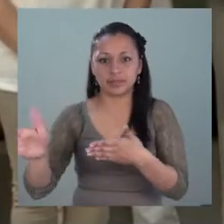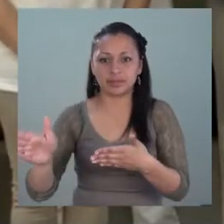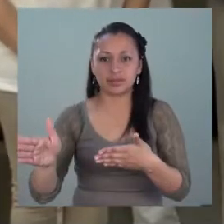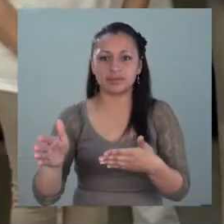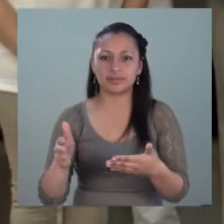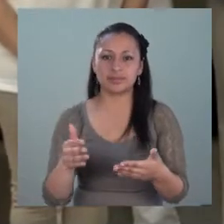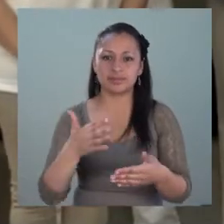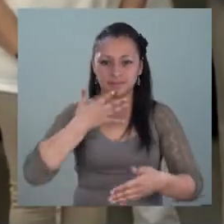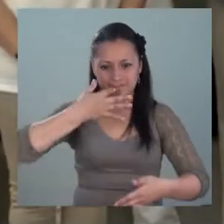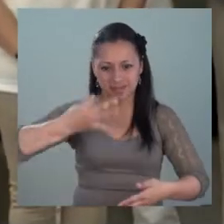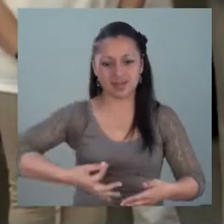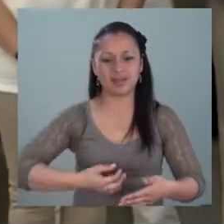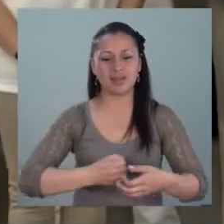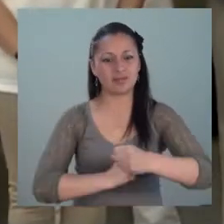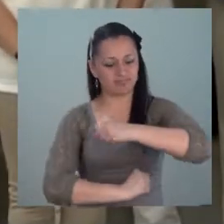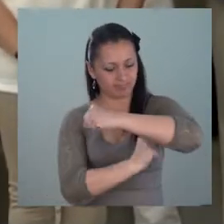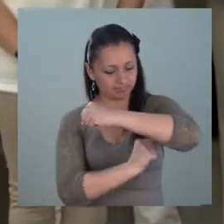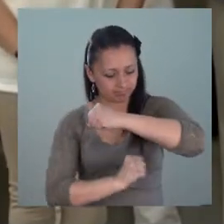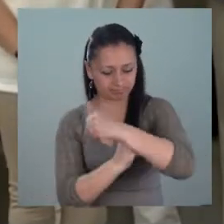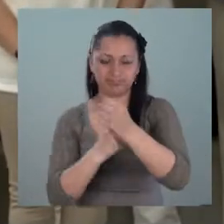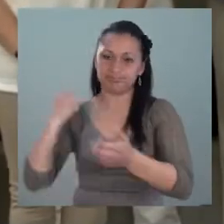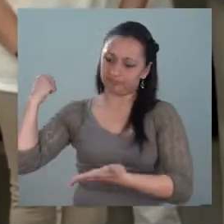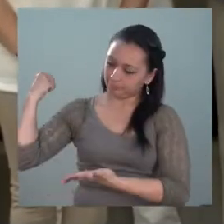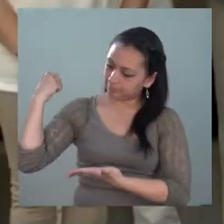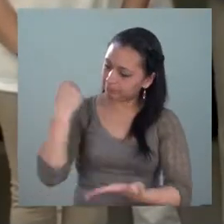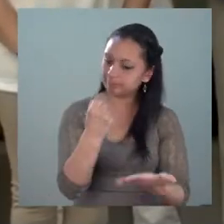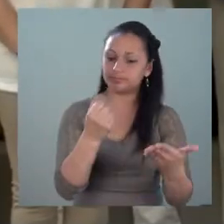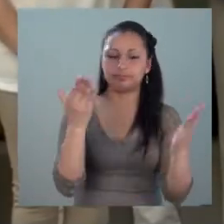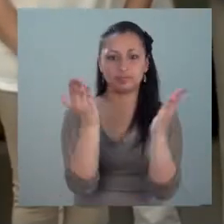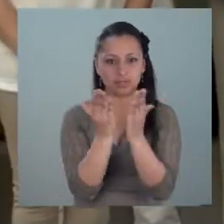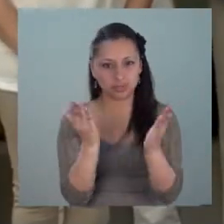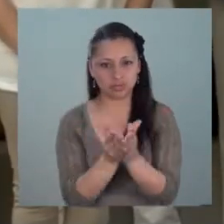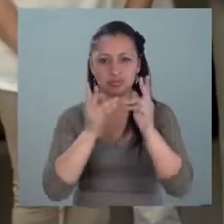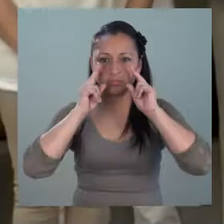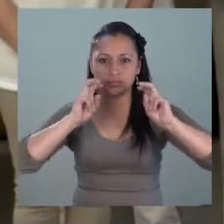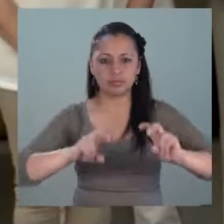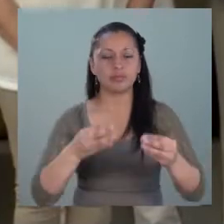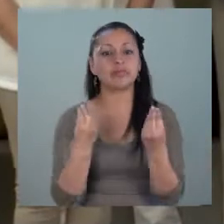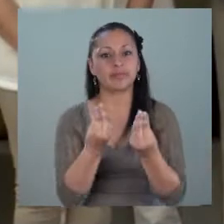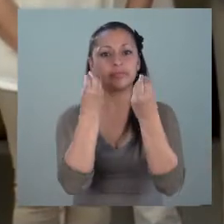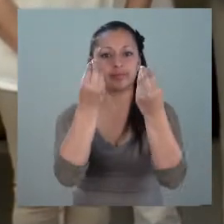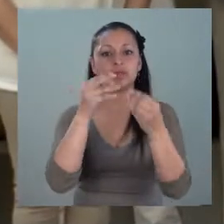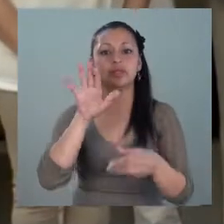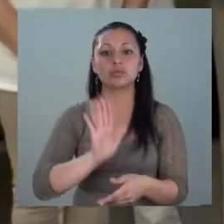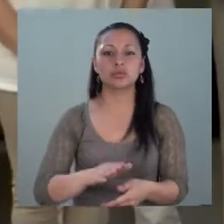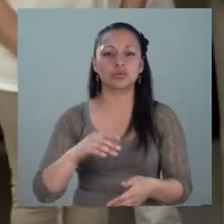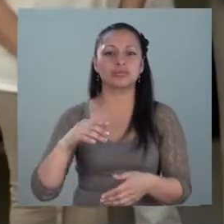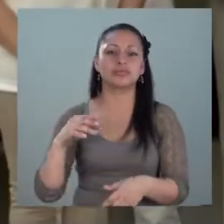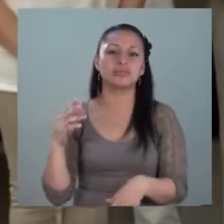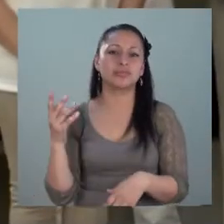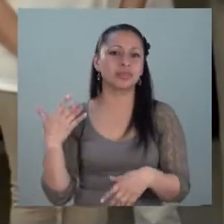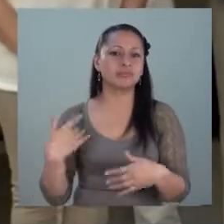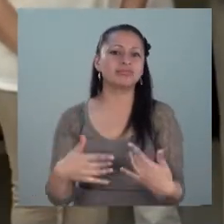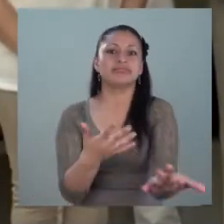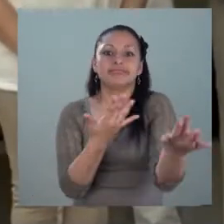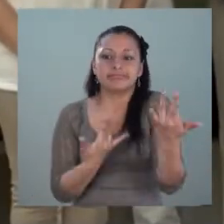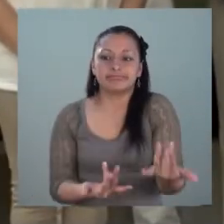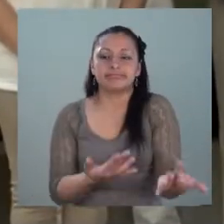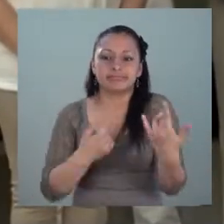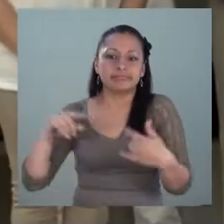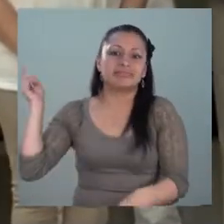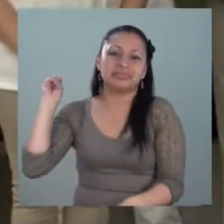con verdadera consistencia, con recursos, con estudios, para que esa deuda